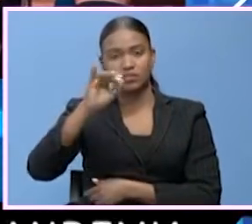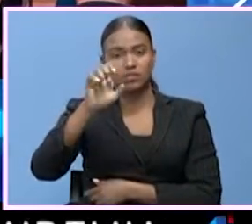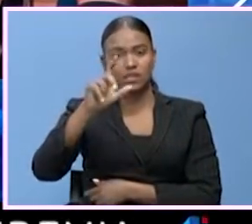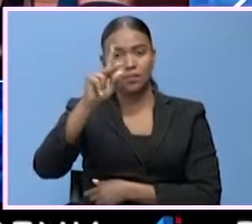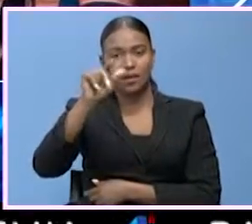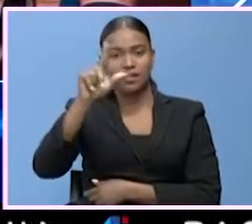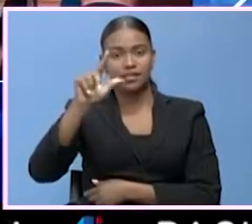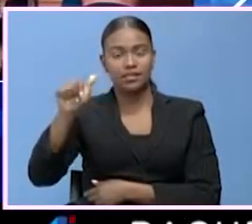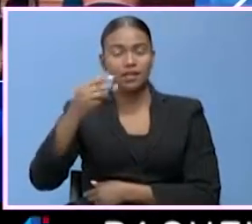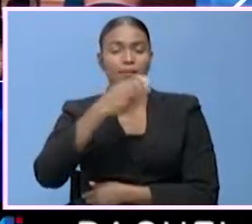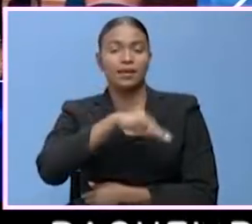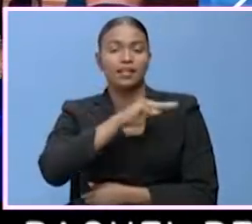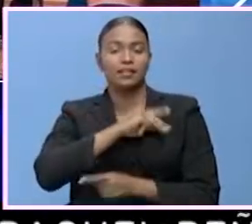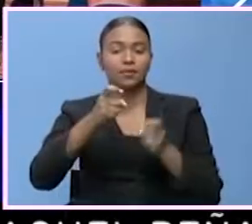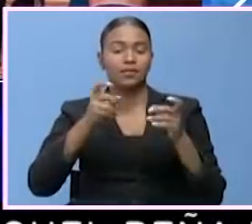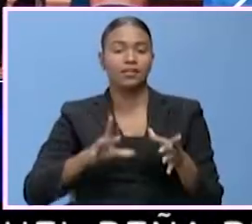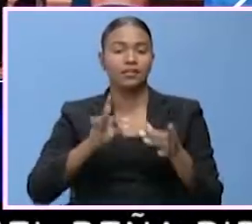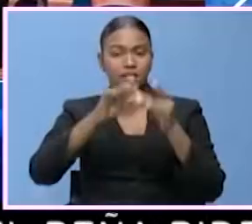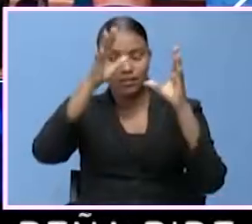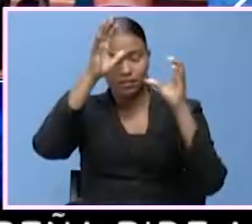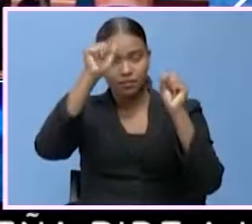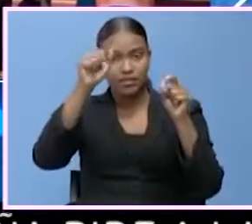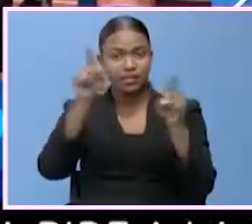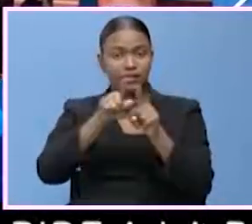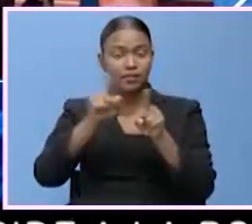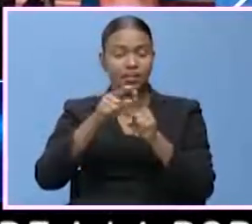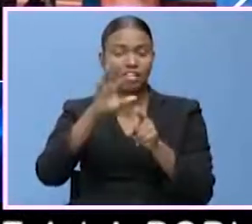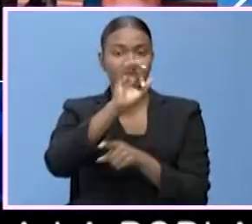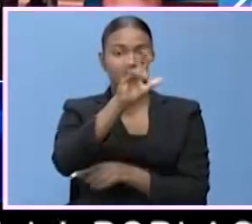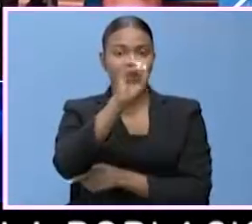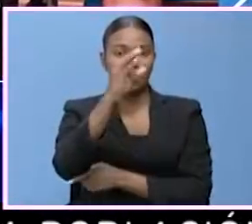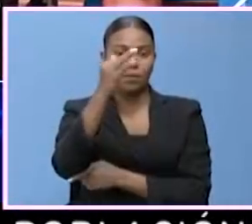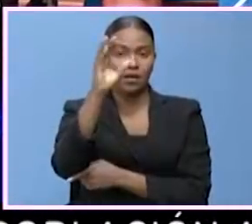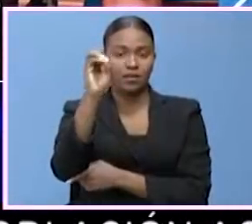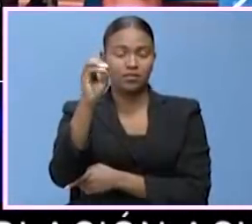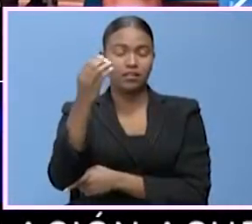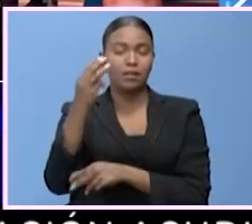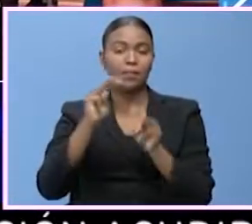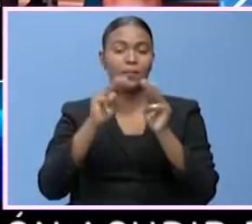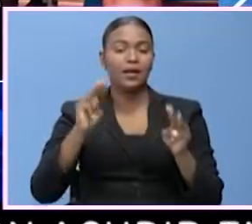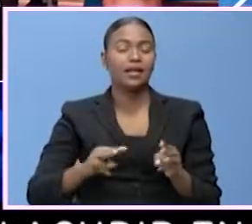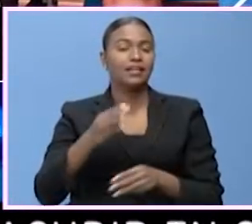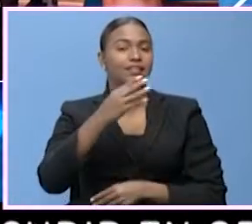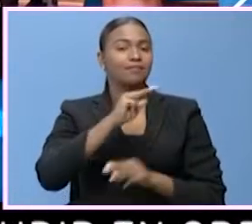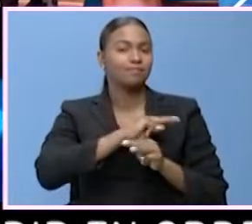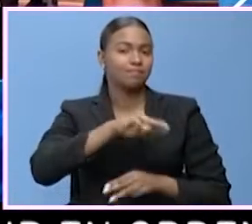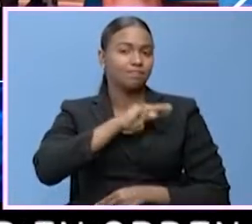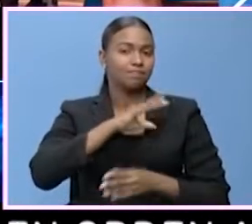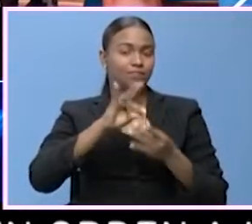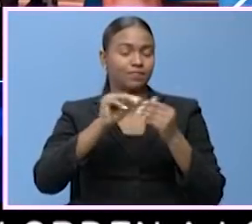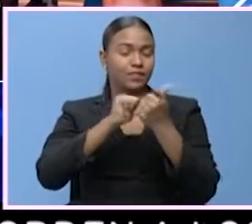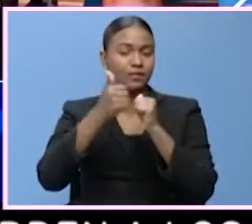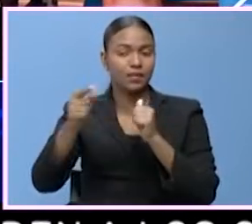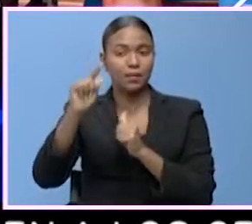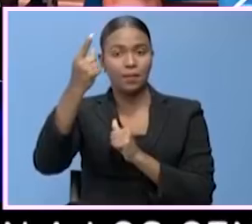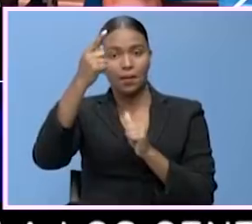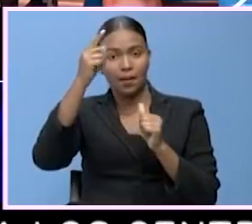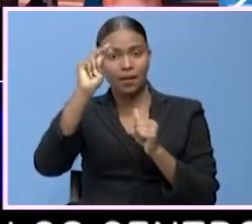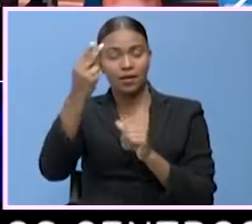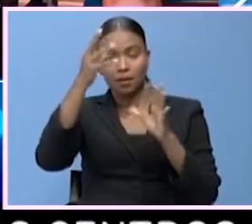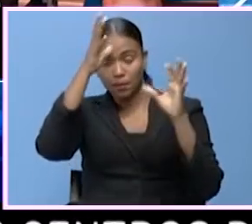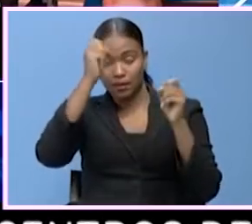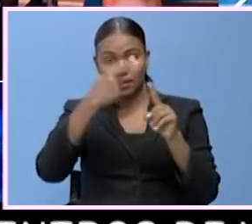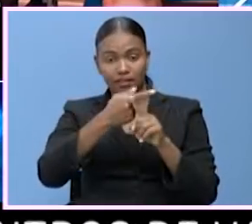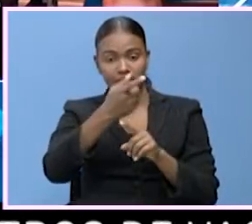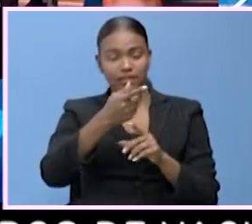Paliza, ministro administrativo de la presidencia. También Francisco Camacho, ministro de Deportes, estará fungiendo como primer vicepresidente